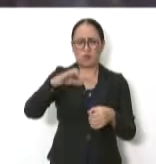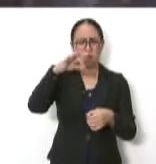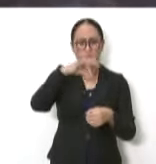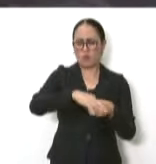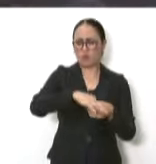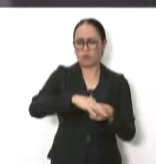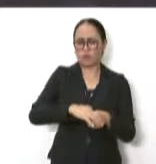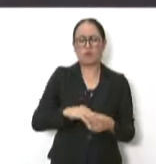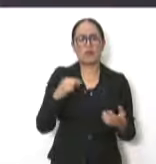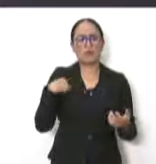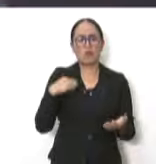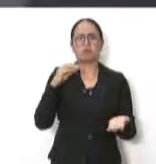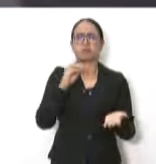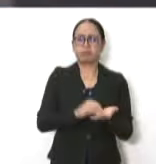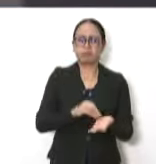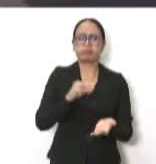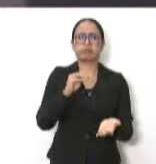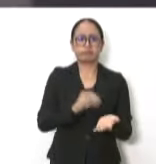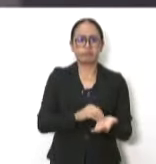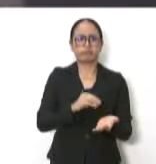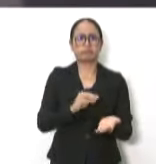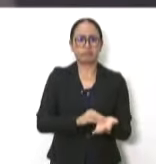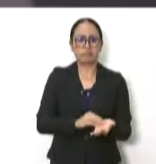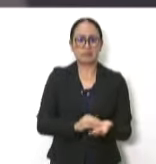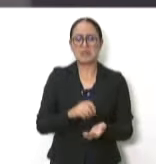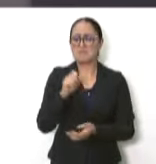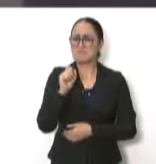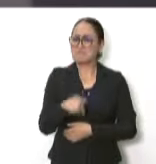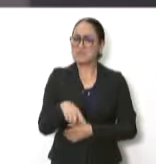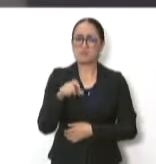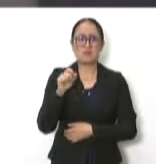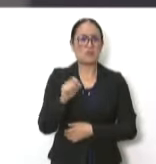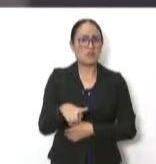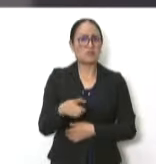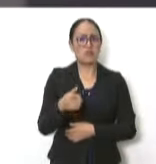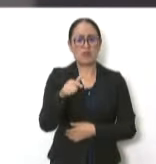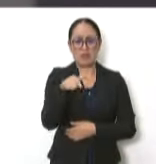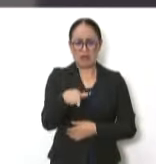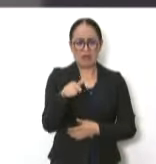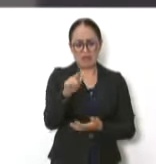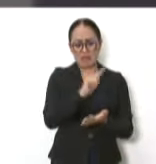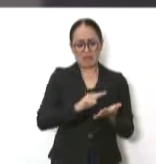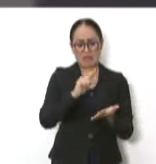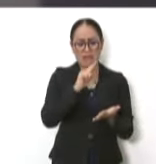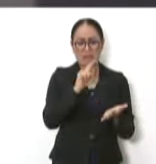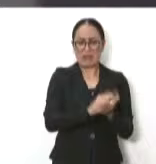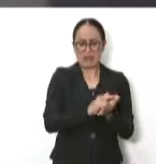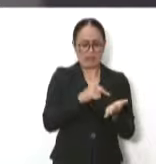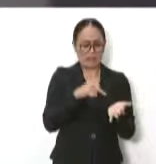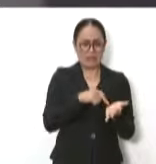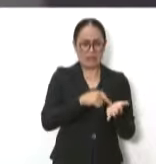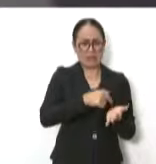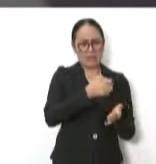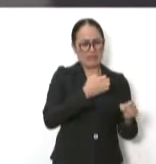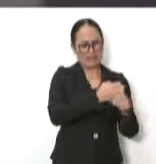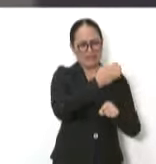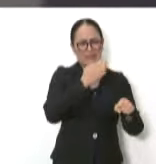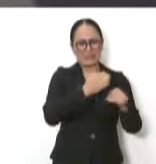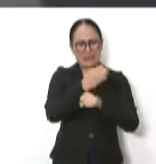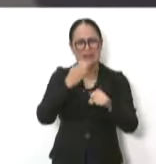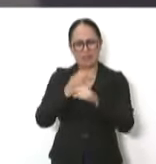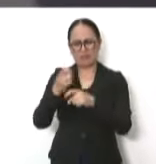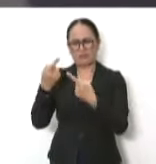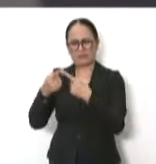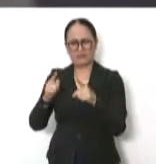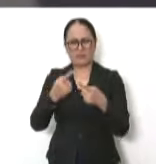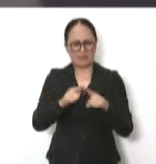ha permanecido y es una constante en la mayoría de las leyes que hemos analizado, de estas 12